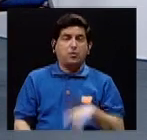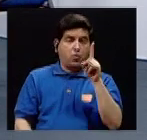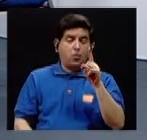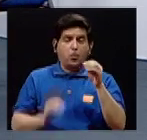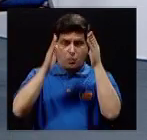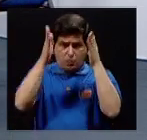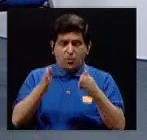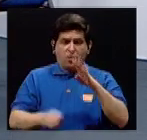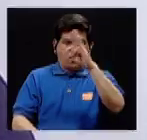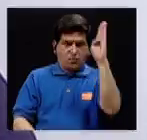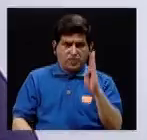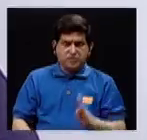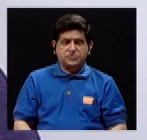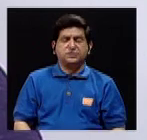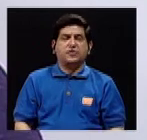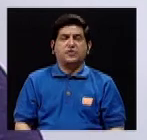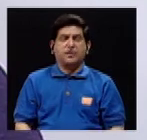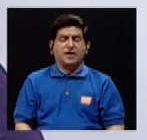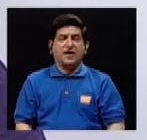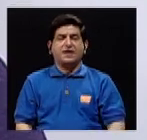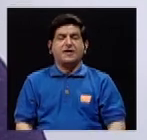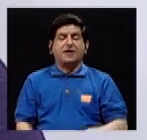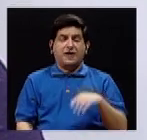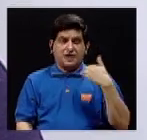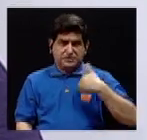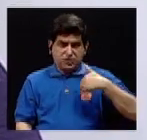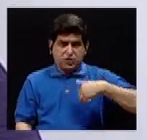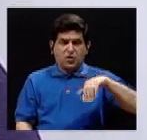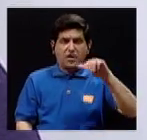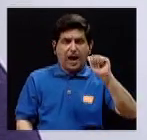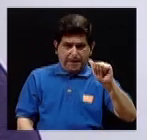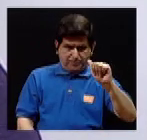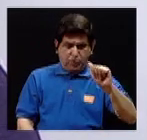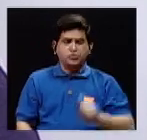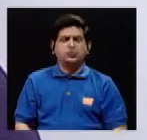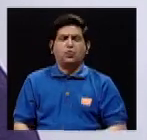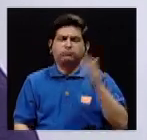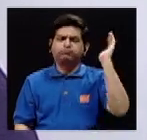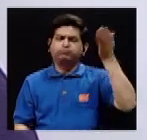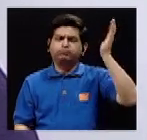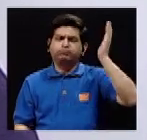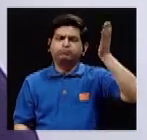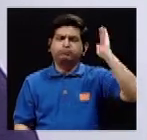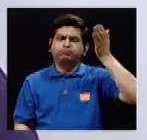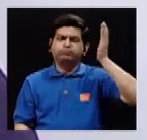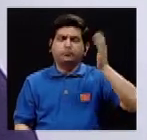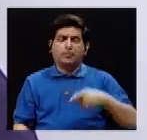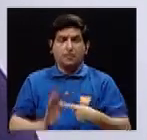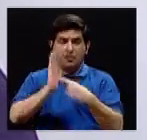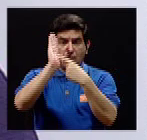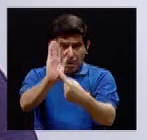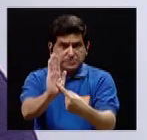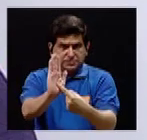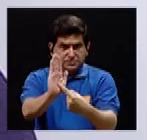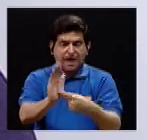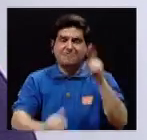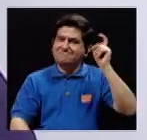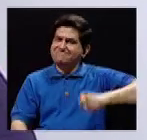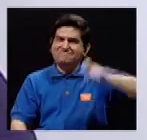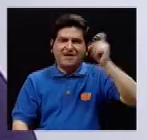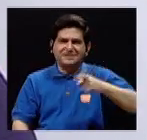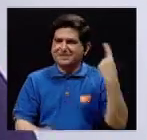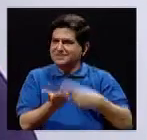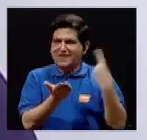un profesor brasileño que se llama ubiratan Ambrosio y él da una conferencia en la que pone en relieve la